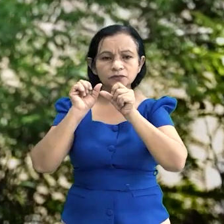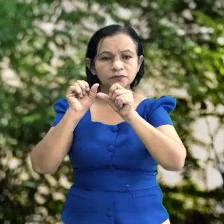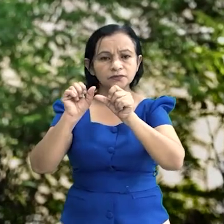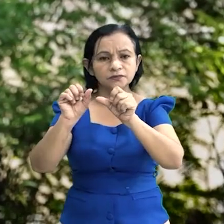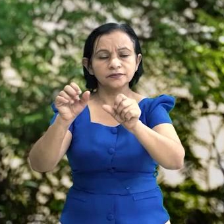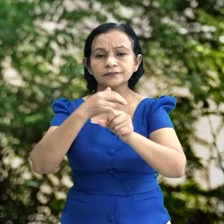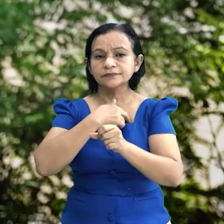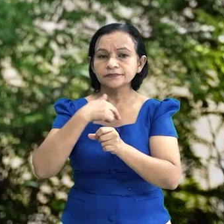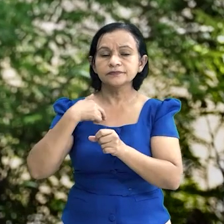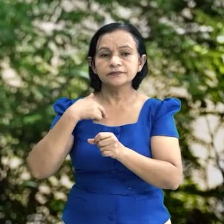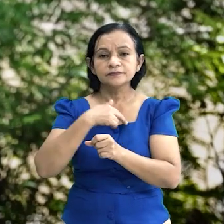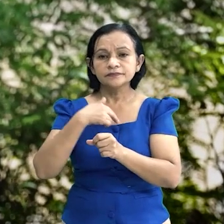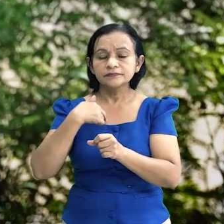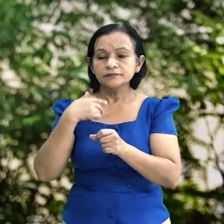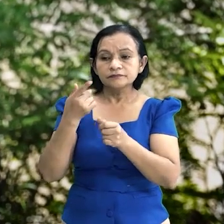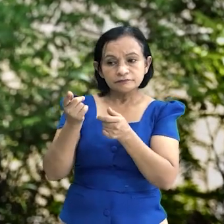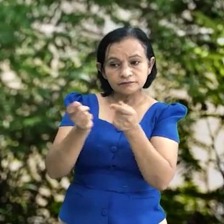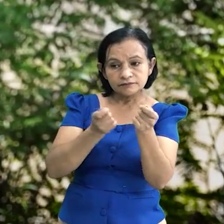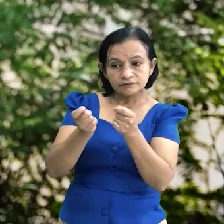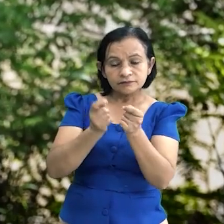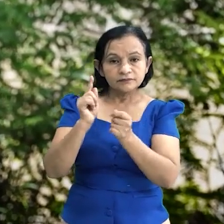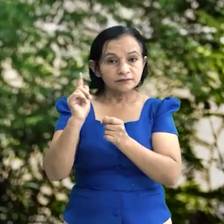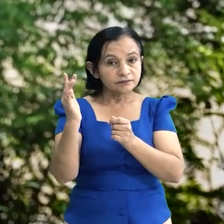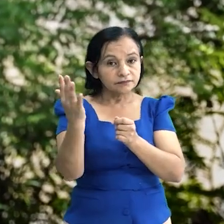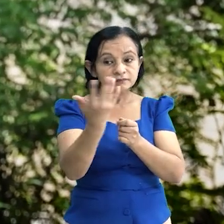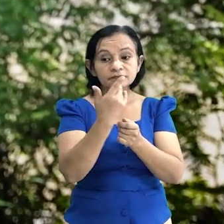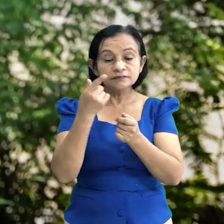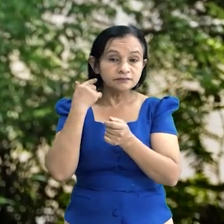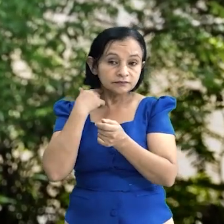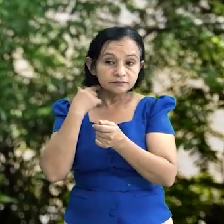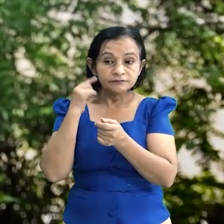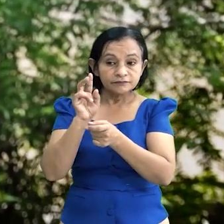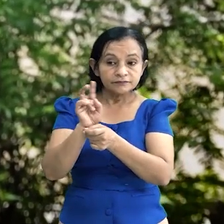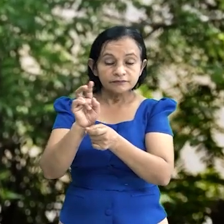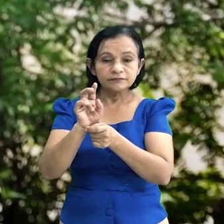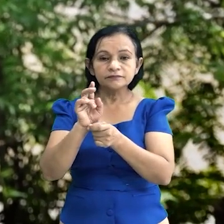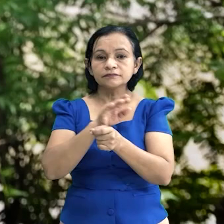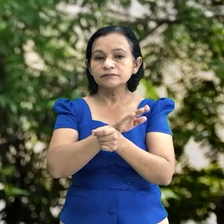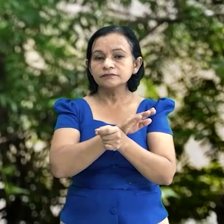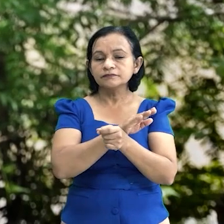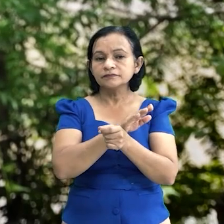Estamos haciendo control y seguimiento en todo. Y viajamos